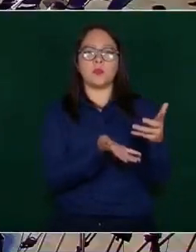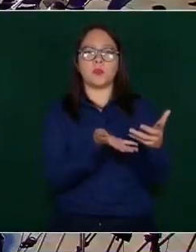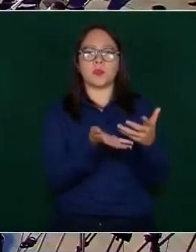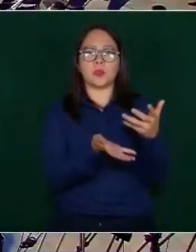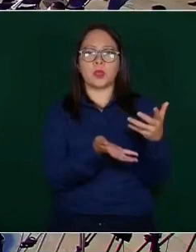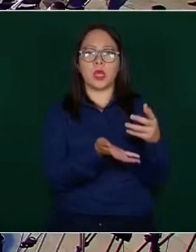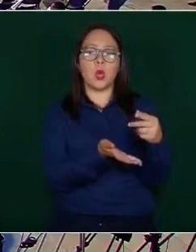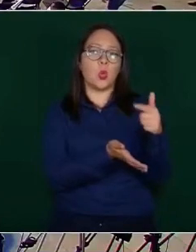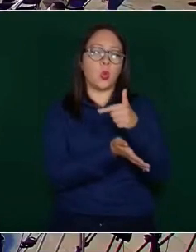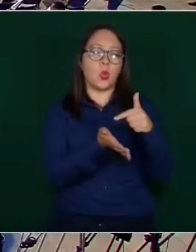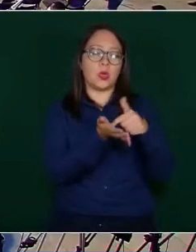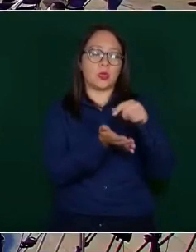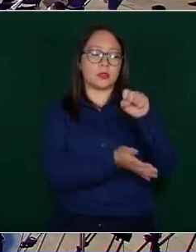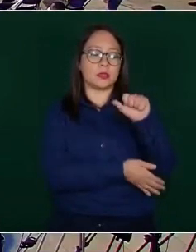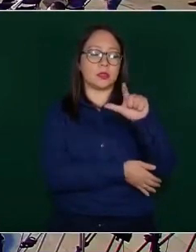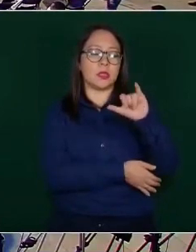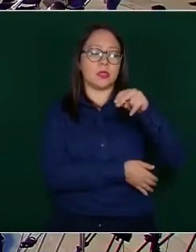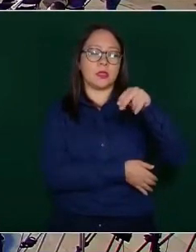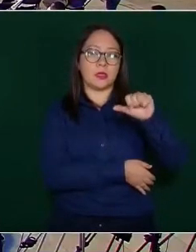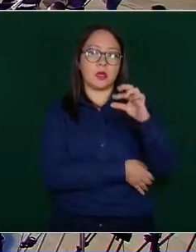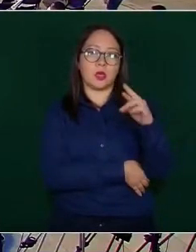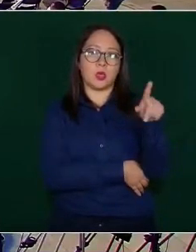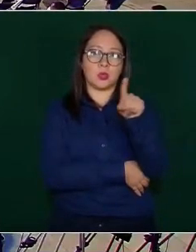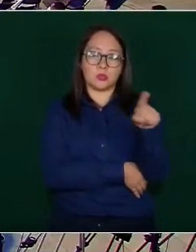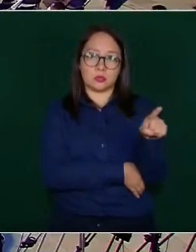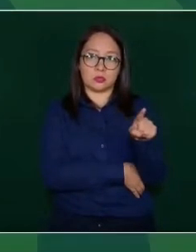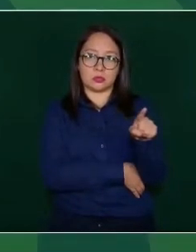de Salina Cruz, que fue la última que se hizo